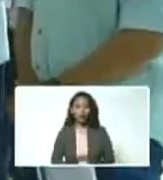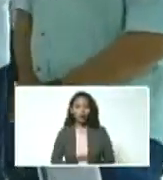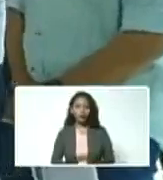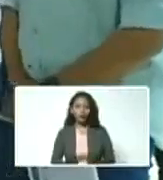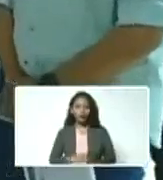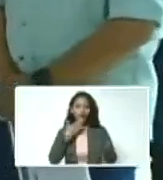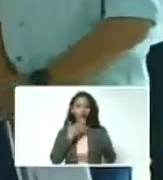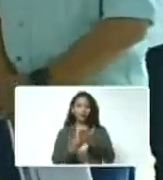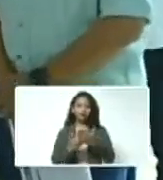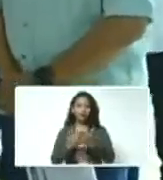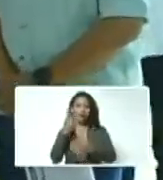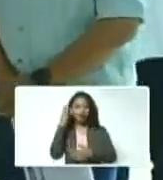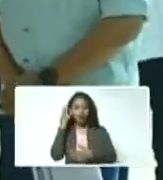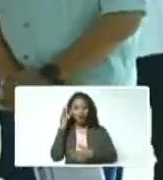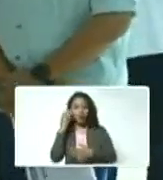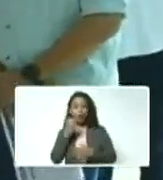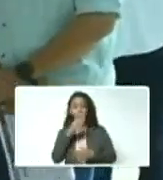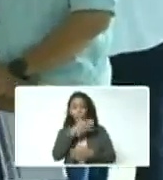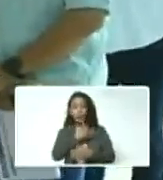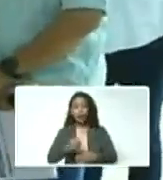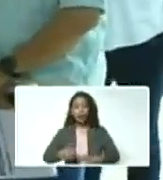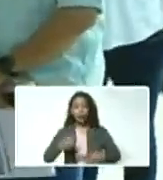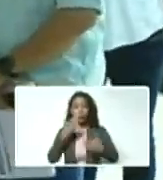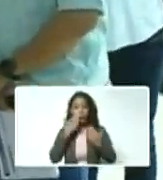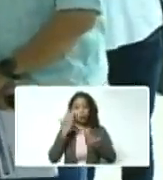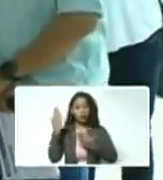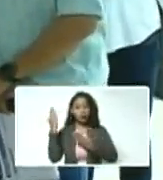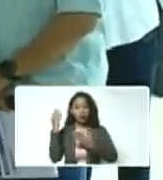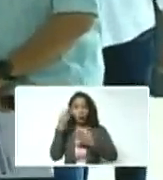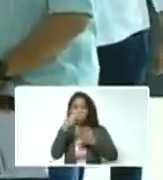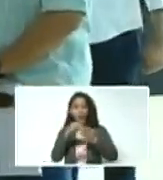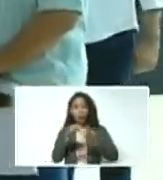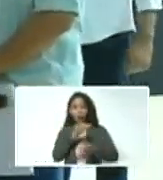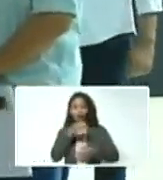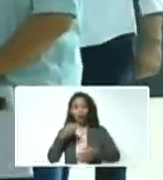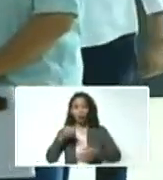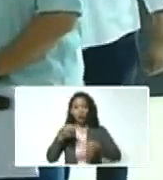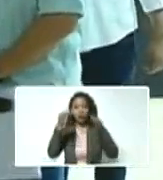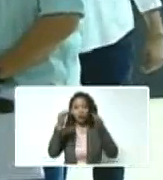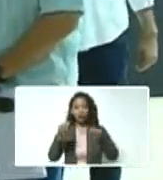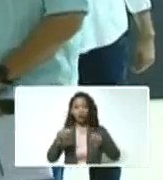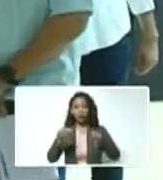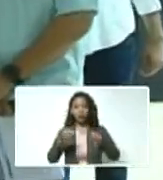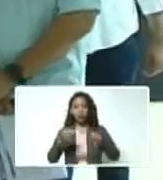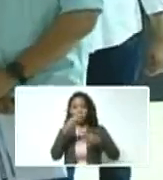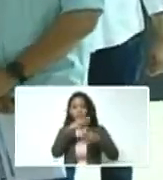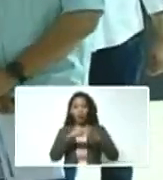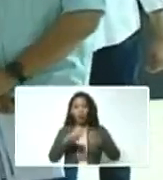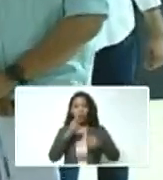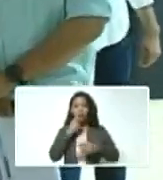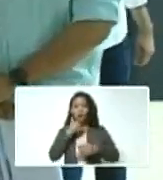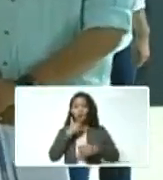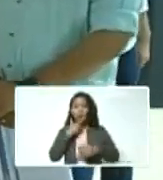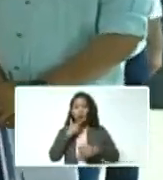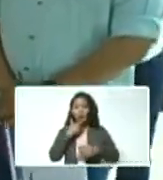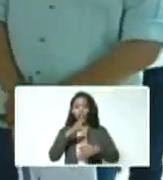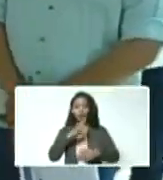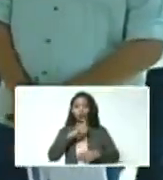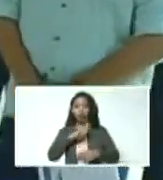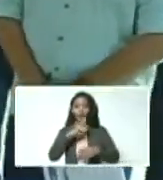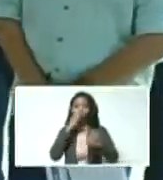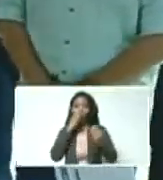Muchísimas gracias, Arlín. Bueno, presidente, como lo ve, productos de excelente calidad, como tú lo estás diciendo, productos muy bonitos, muy estéticos, como